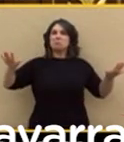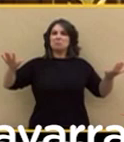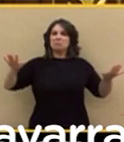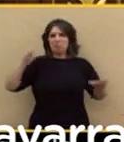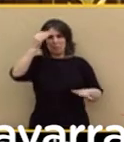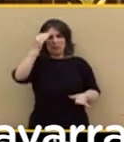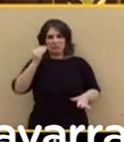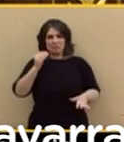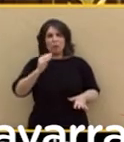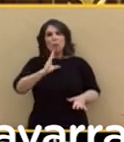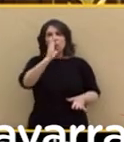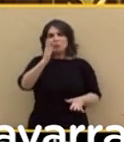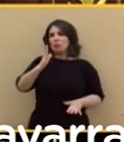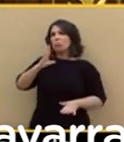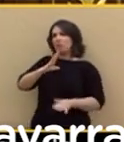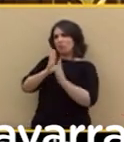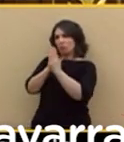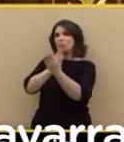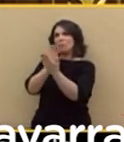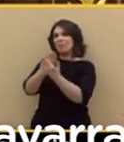padre a que ejerza las acciones oportunas.